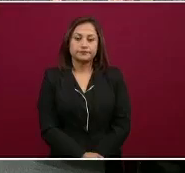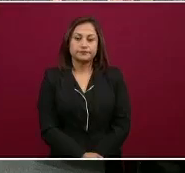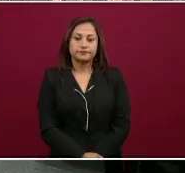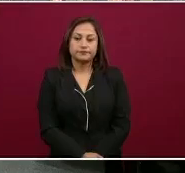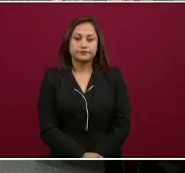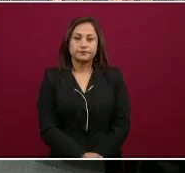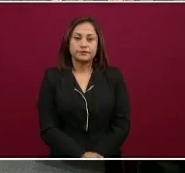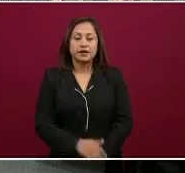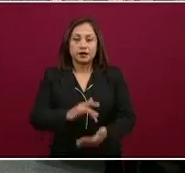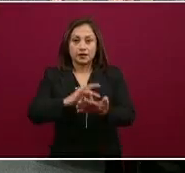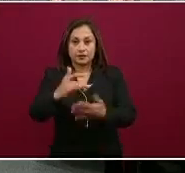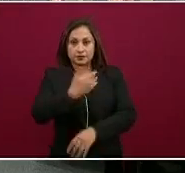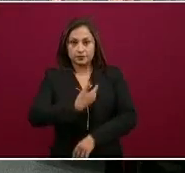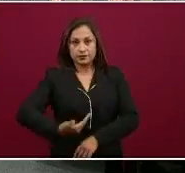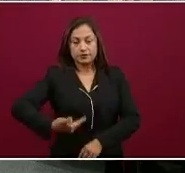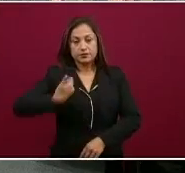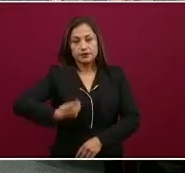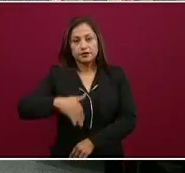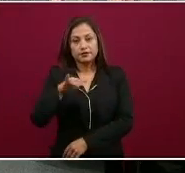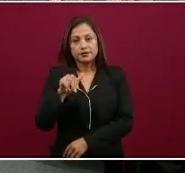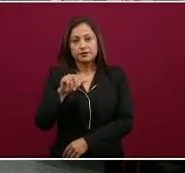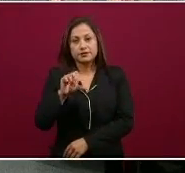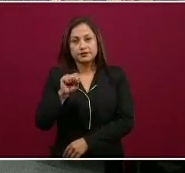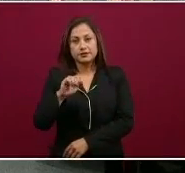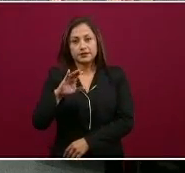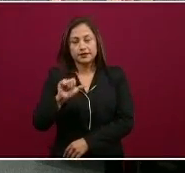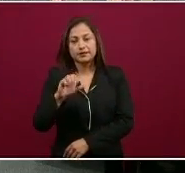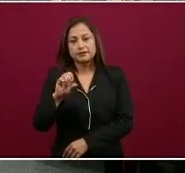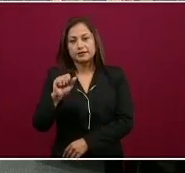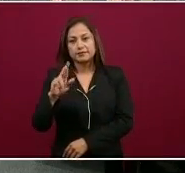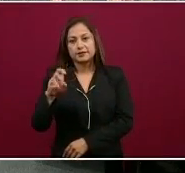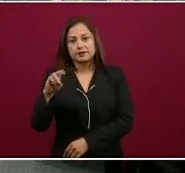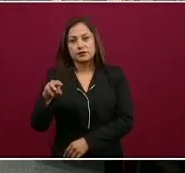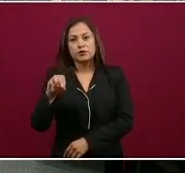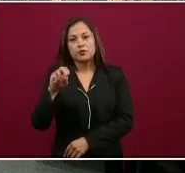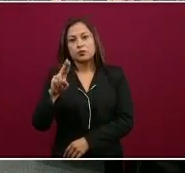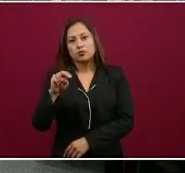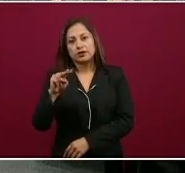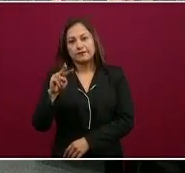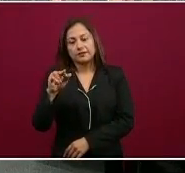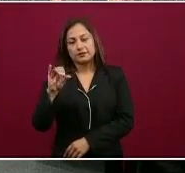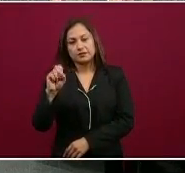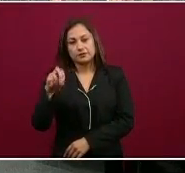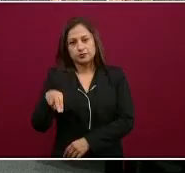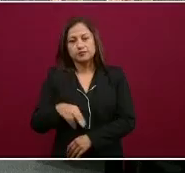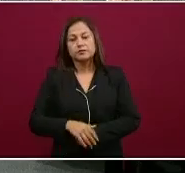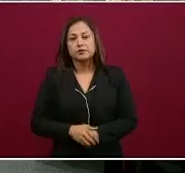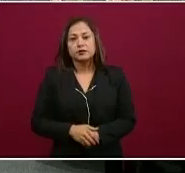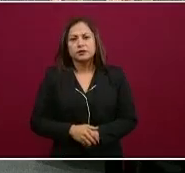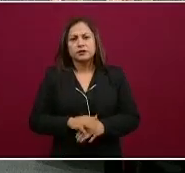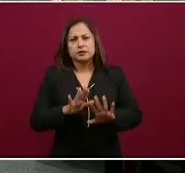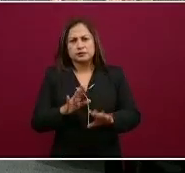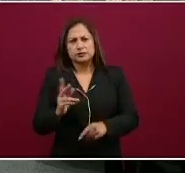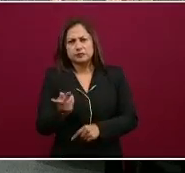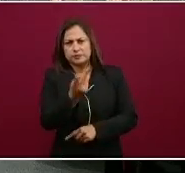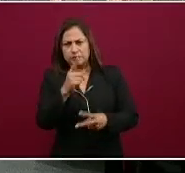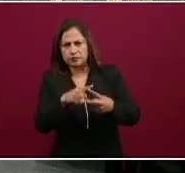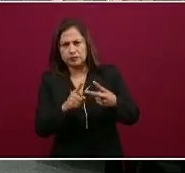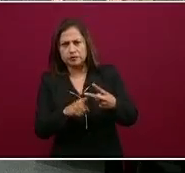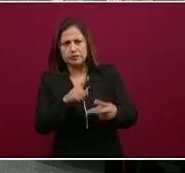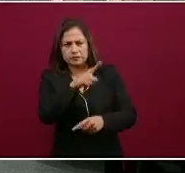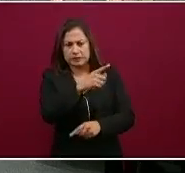Gracias, señor presidente. Jessica Cermeño, de Univisión. Dos preguntas. ¿Ya le ha respondido alguien de Estados Unidos a esta carta, ya